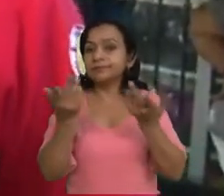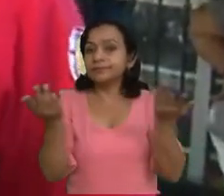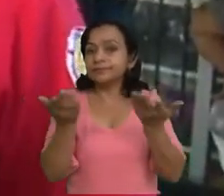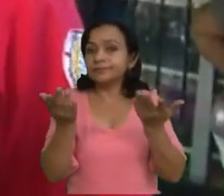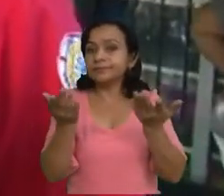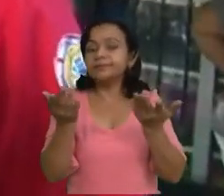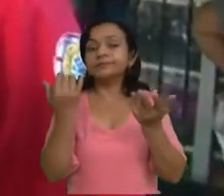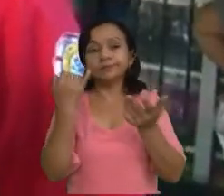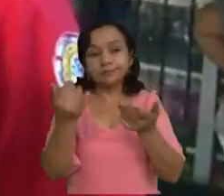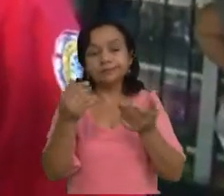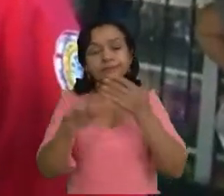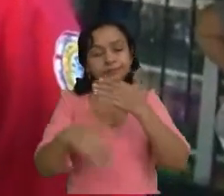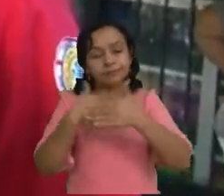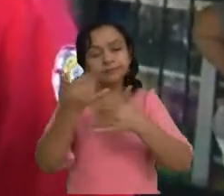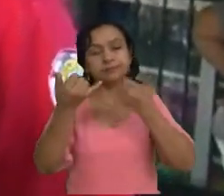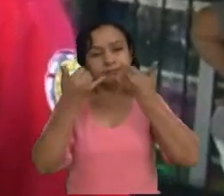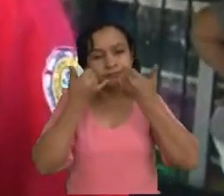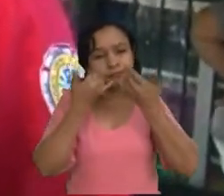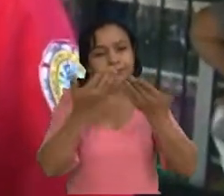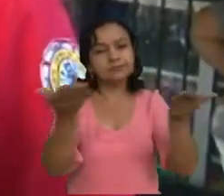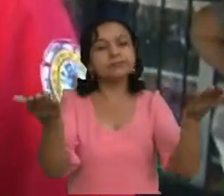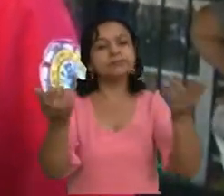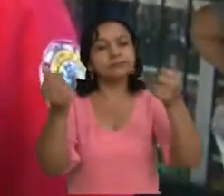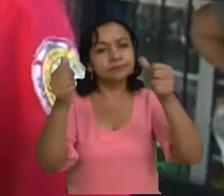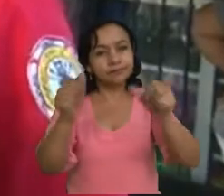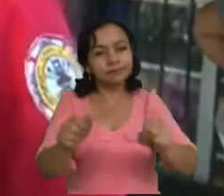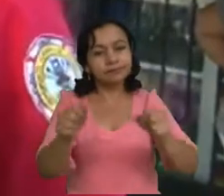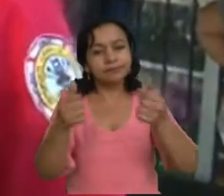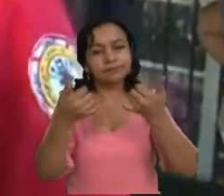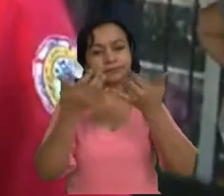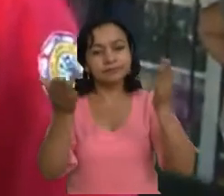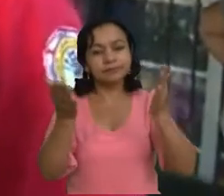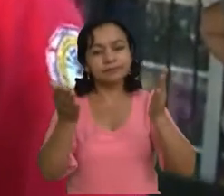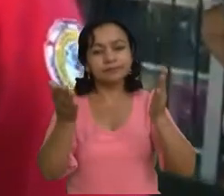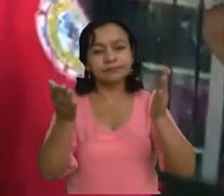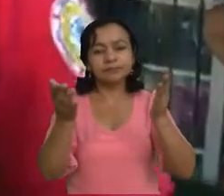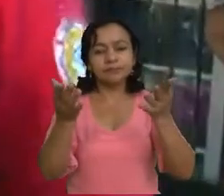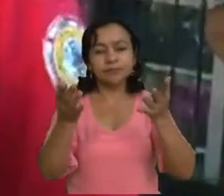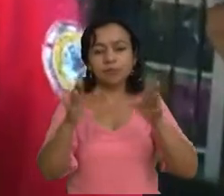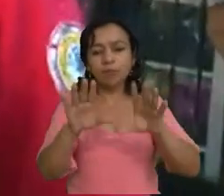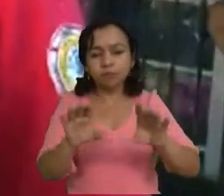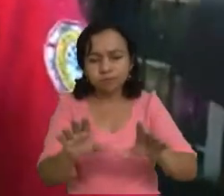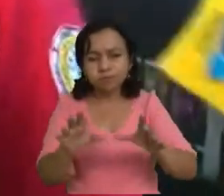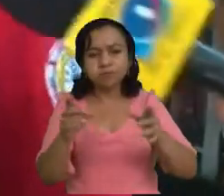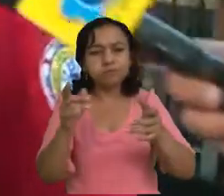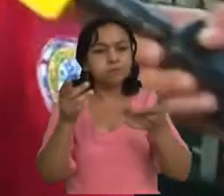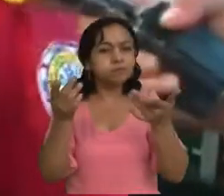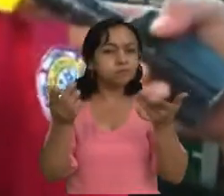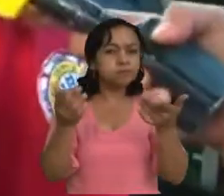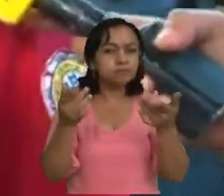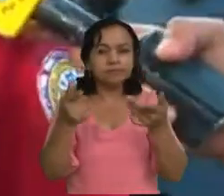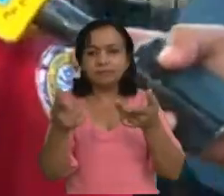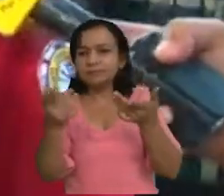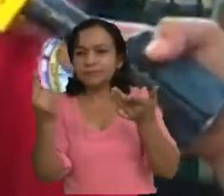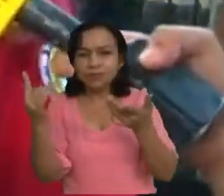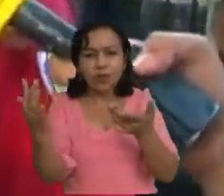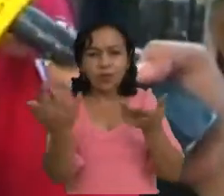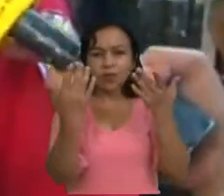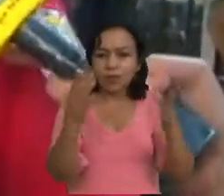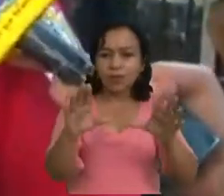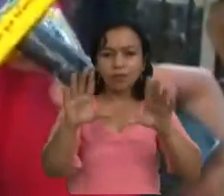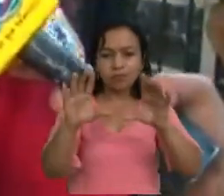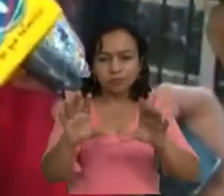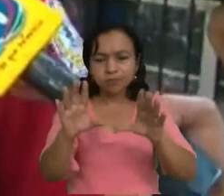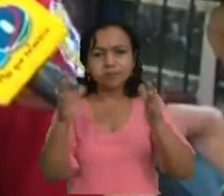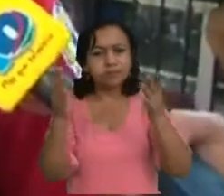sí vamos a emitir un informe como corresponde. ¿Qué había en el cuarto? ¿Ropa, colchón? ¿Qué fue lo que agarró? Sí, en el cuarto había todo lo que comúnmente